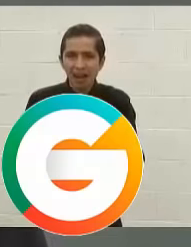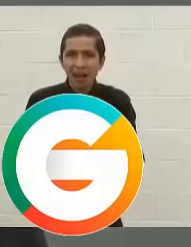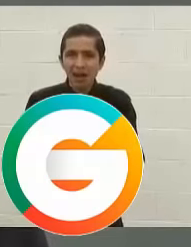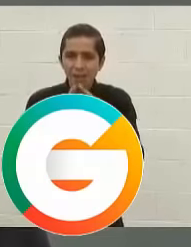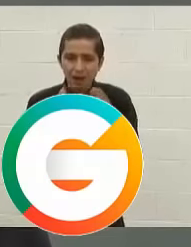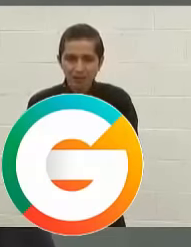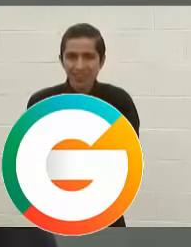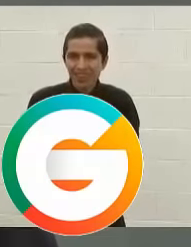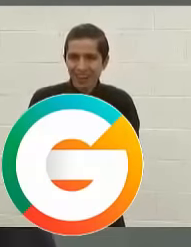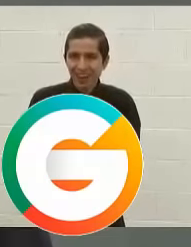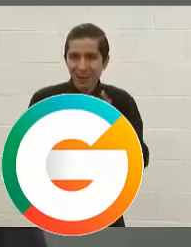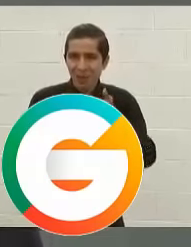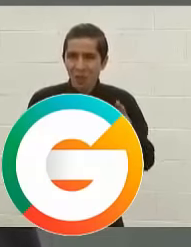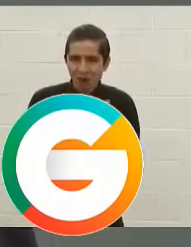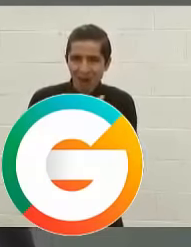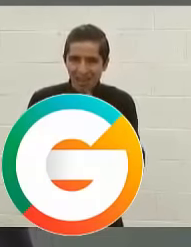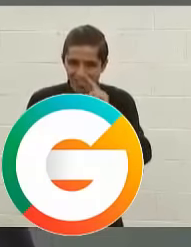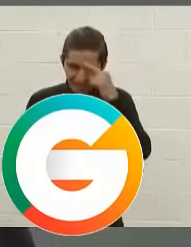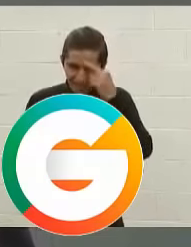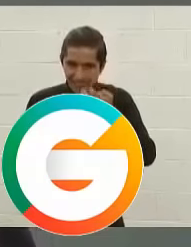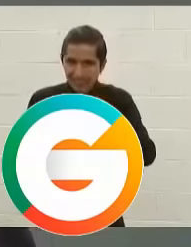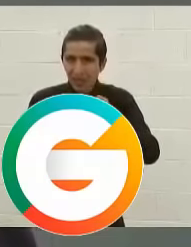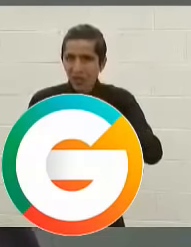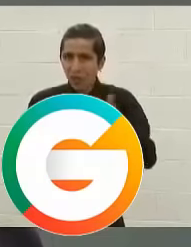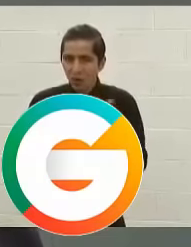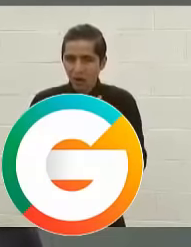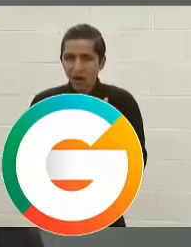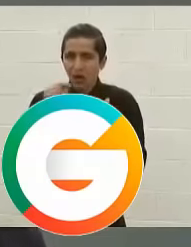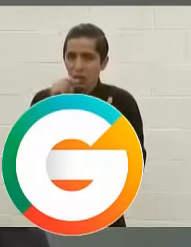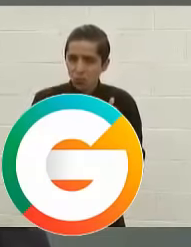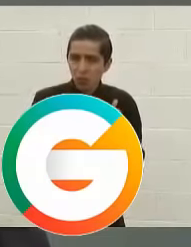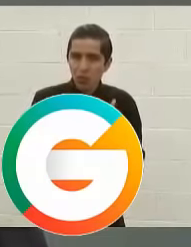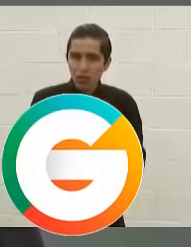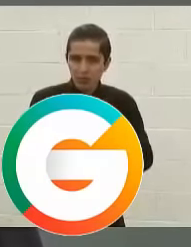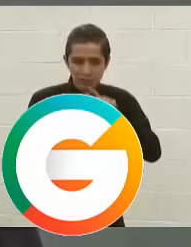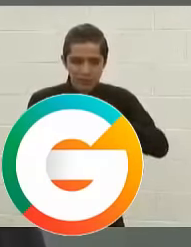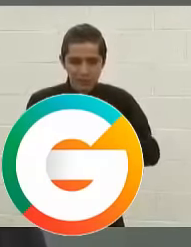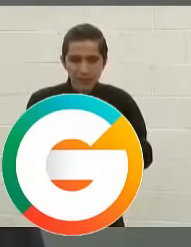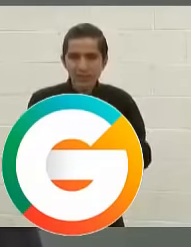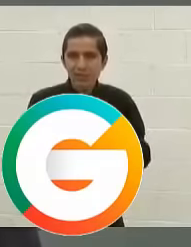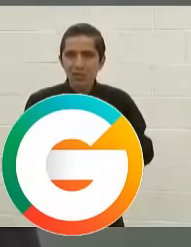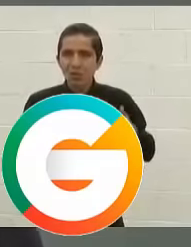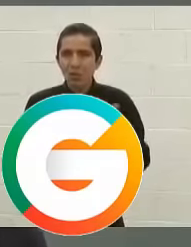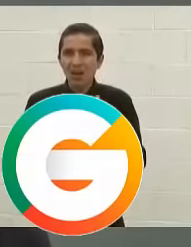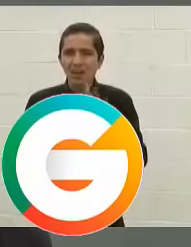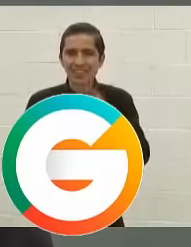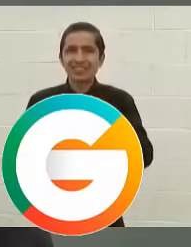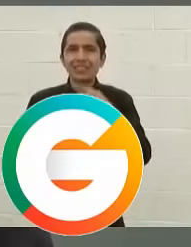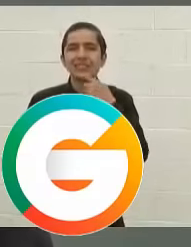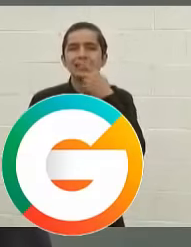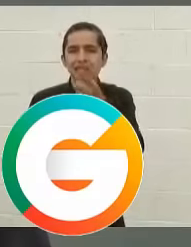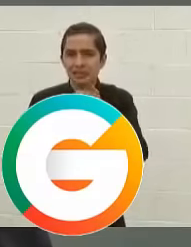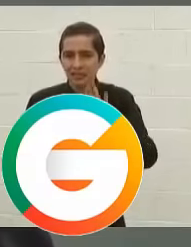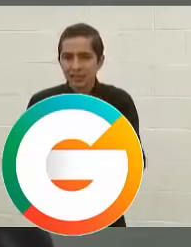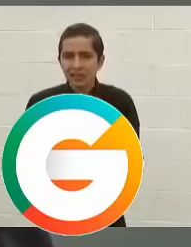de Guanajuato, en el estado de Guanajuato particularmente, aquí hago un paréntesis,